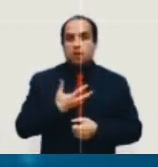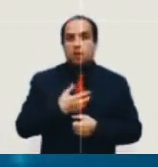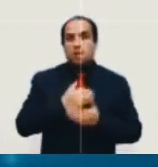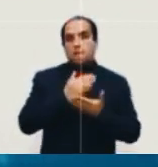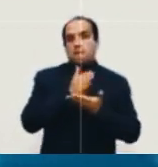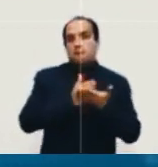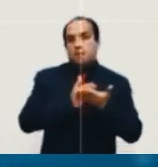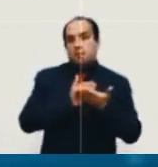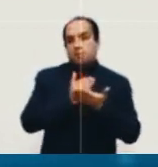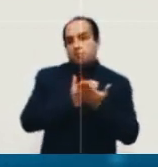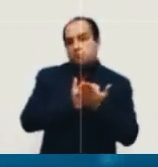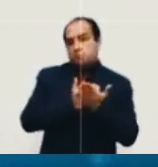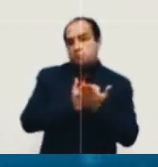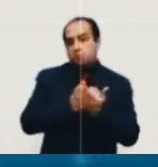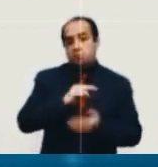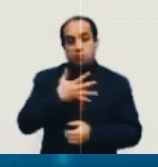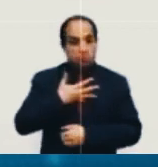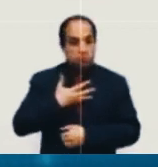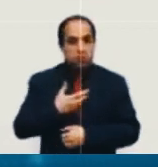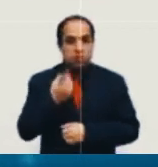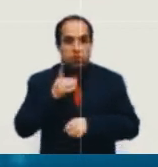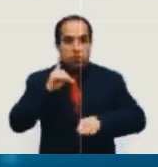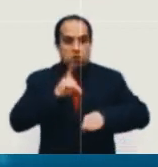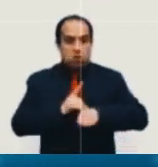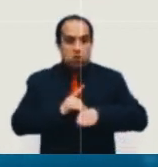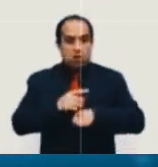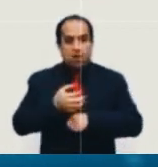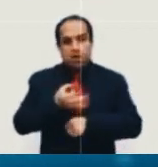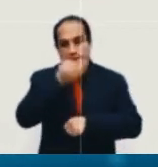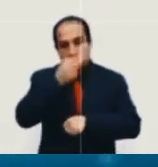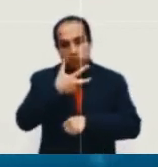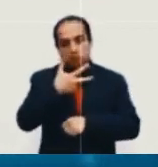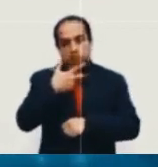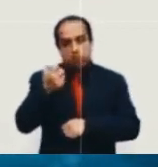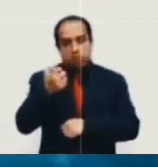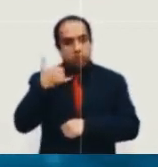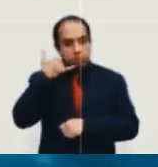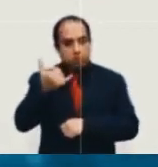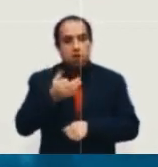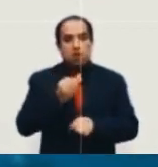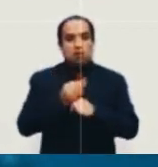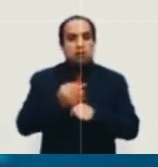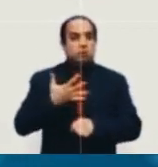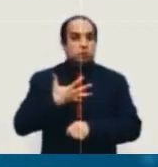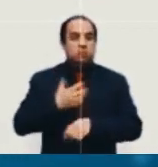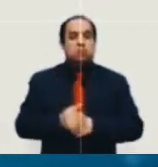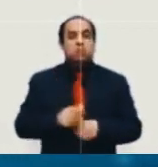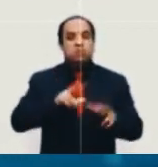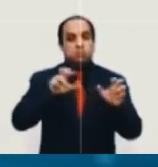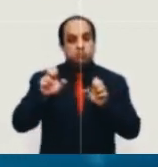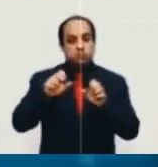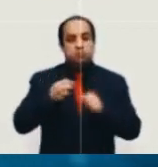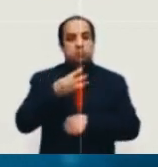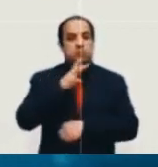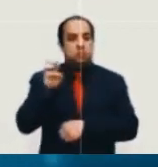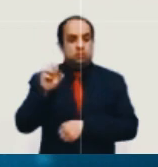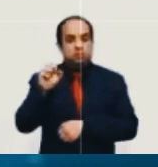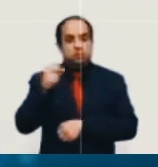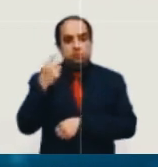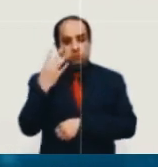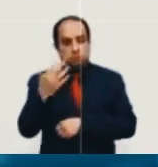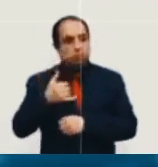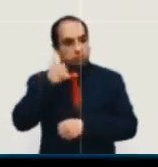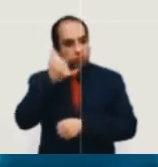estar. Con un día máximo de cerca de 800 llamadas, estar hablando de 374 en día. Comparado con la última semana, ha caído